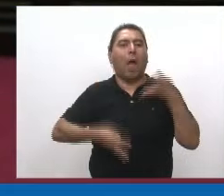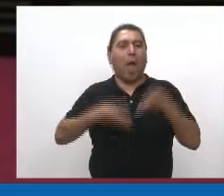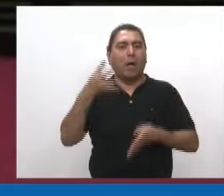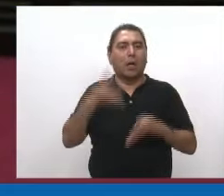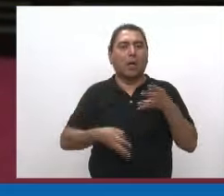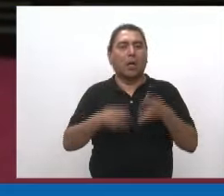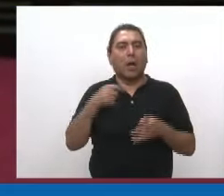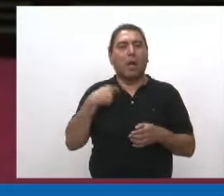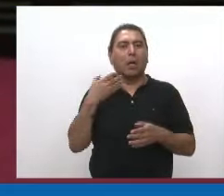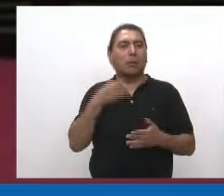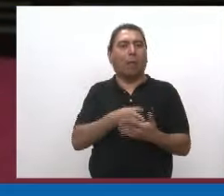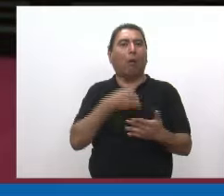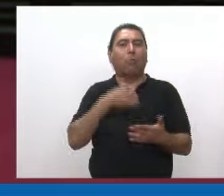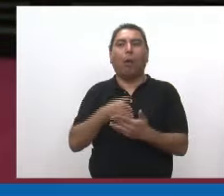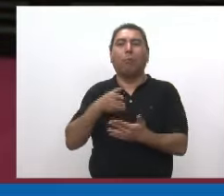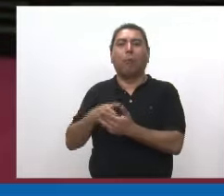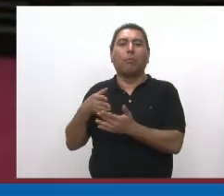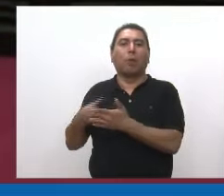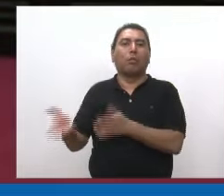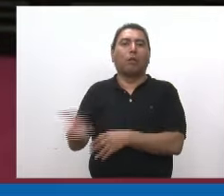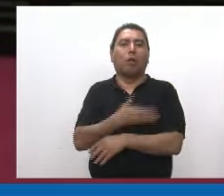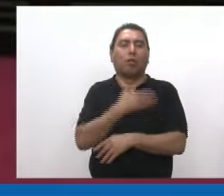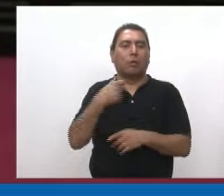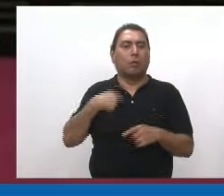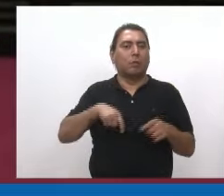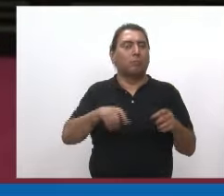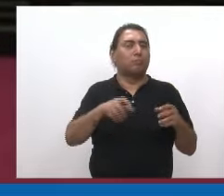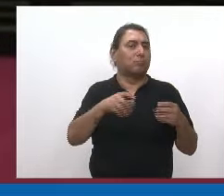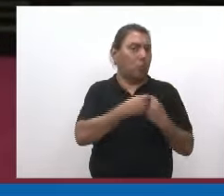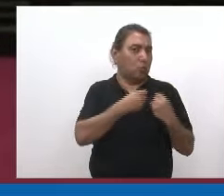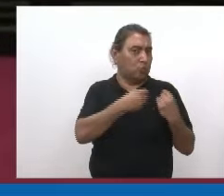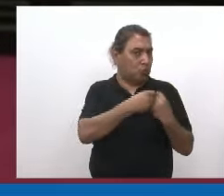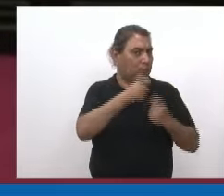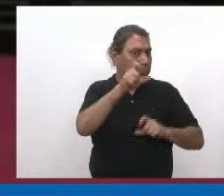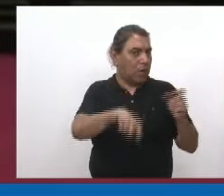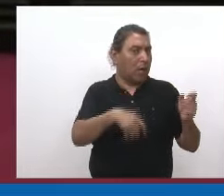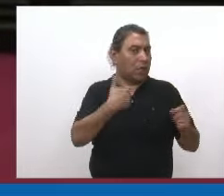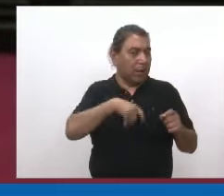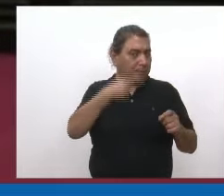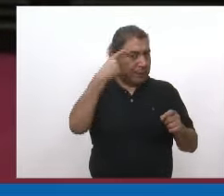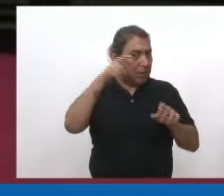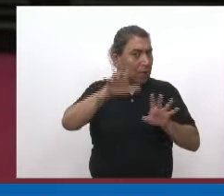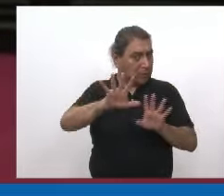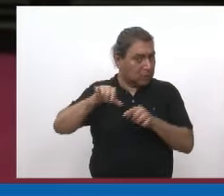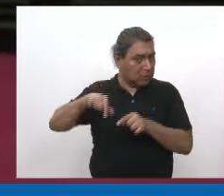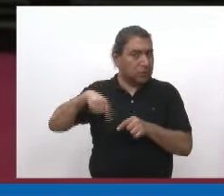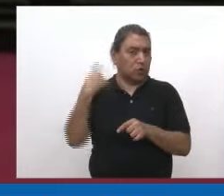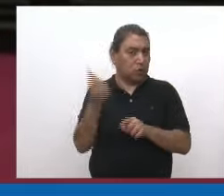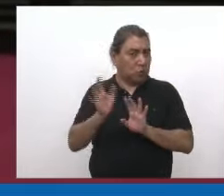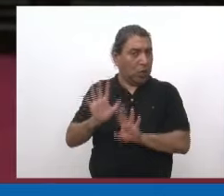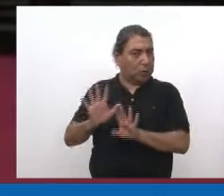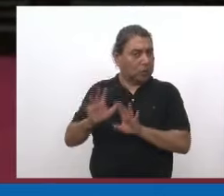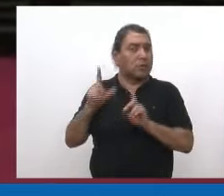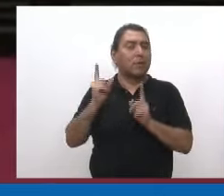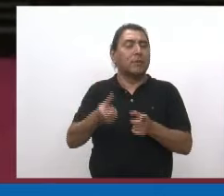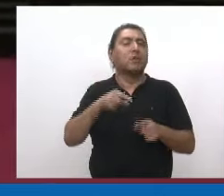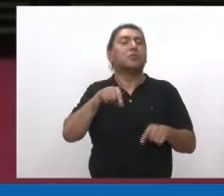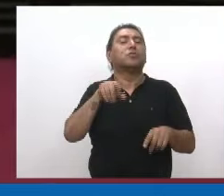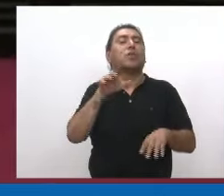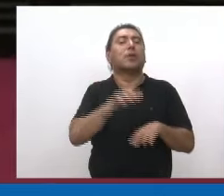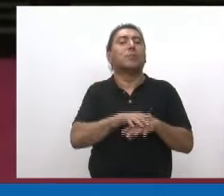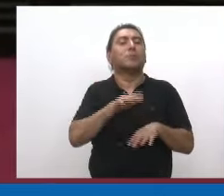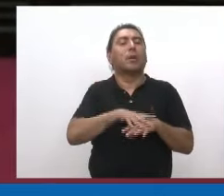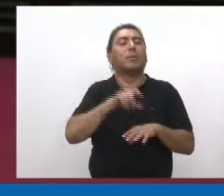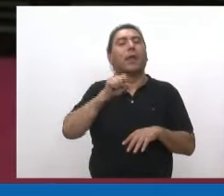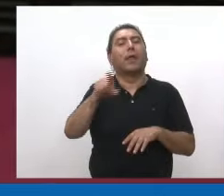como todos los argentinos o gran parte de los argentinos piensan. Y eso es responsabilidad pura y exclusivamente de la política o le van a echar la